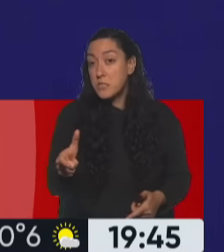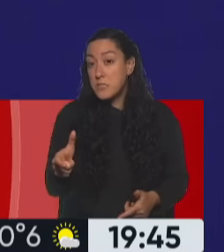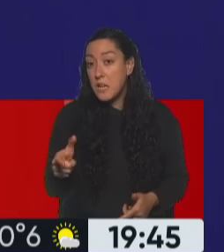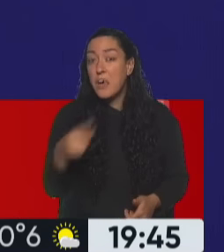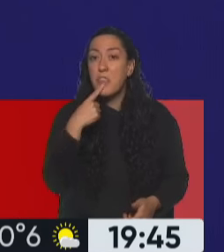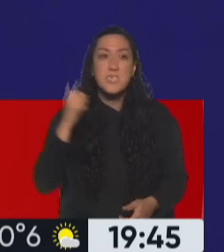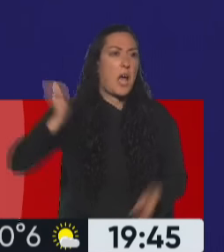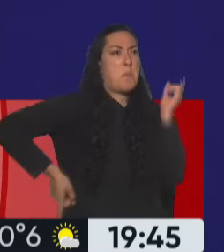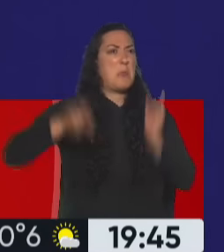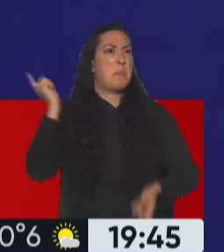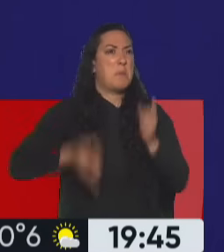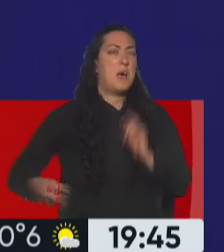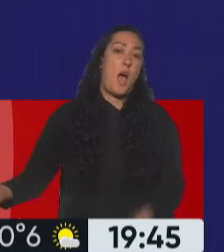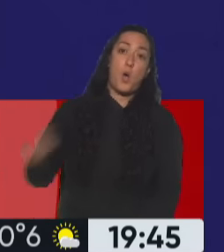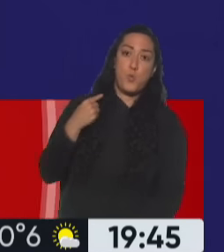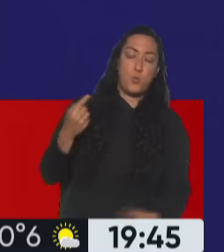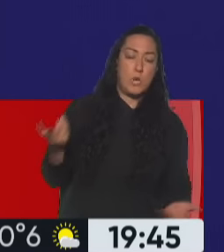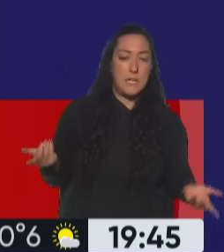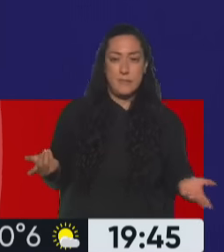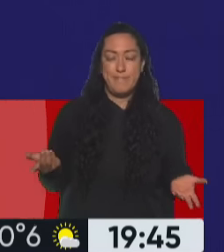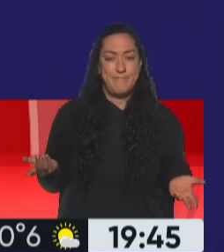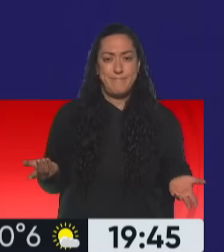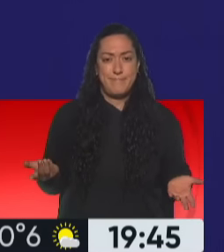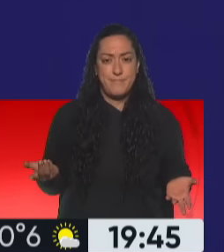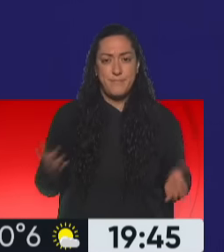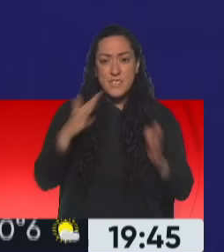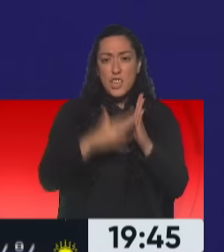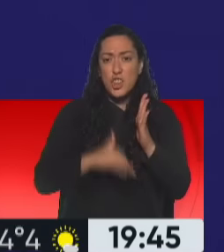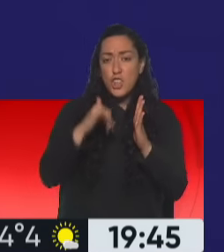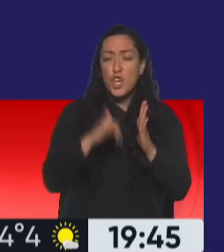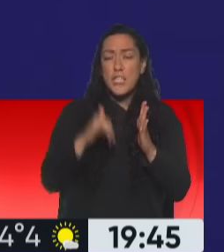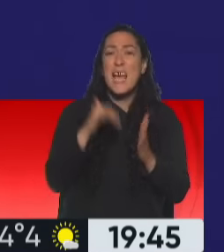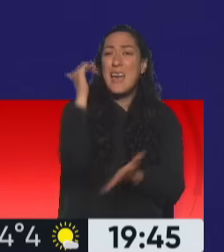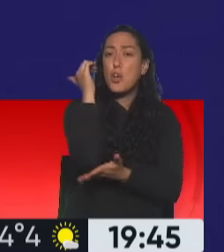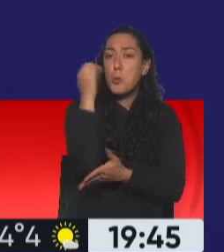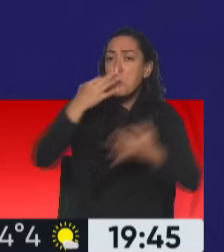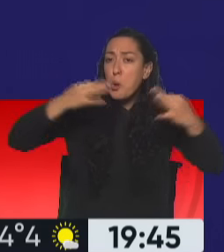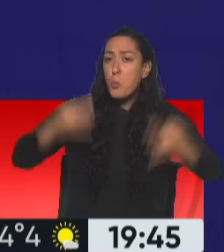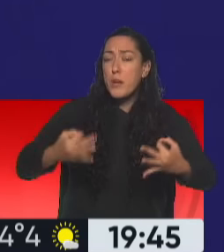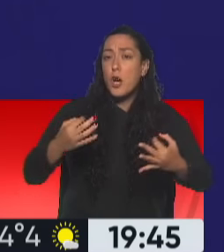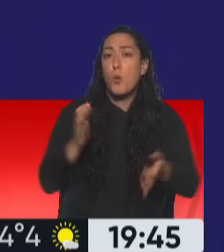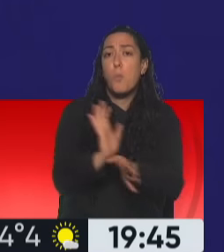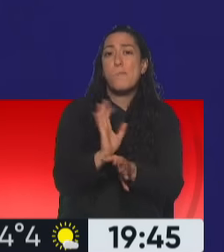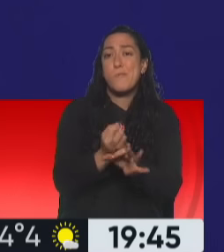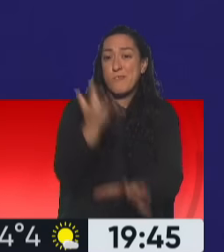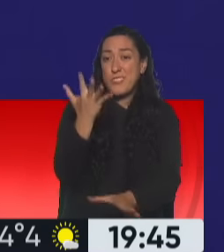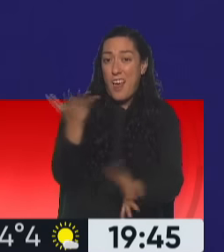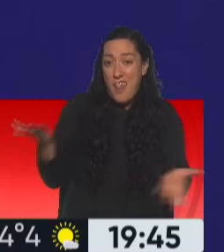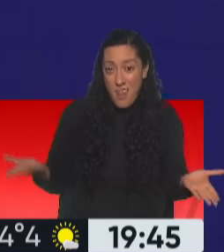de dogmático. No, digamos, usar buena teoría económica no es de dogmático, es de buen economista.